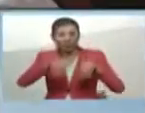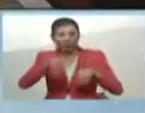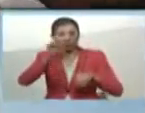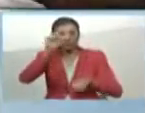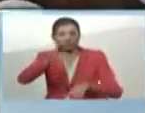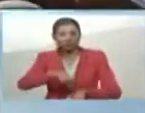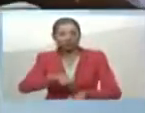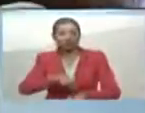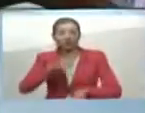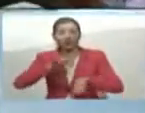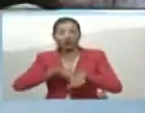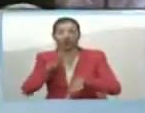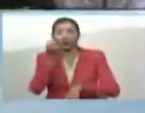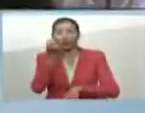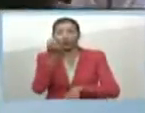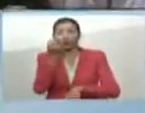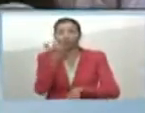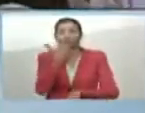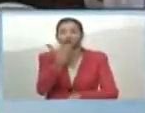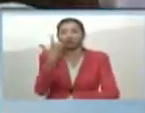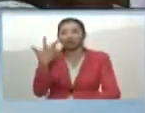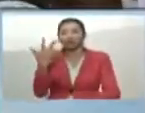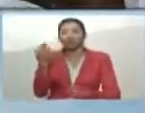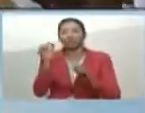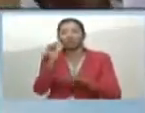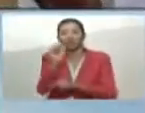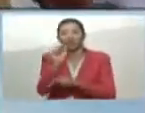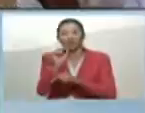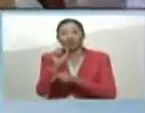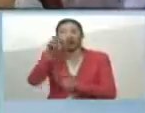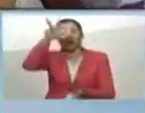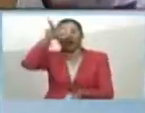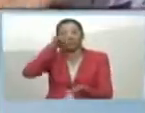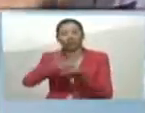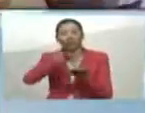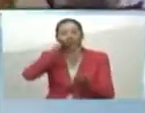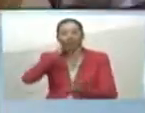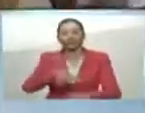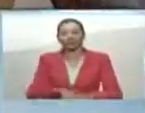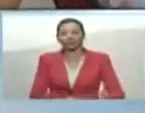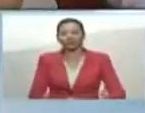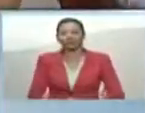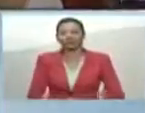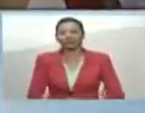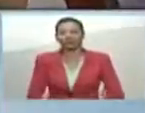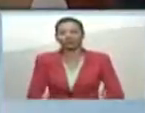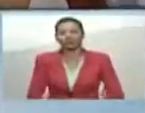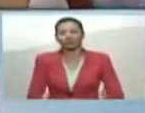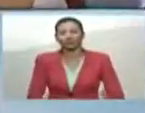siendo las 11 y 33 minutos, aprobado.